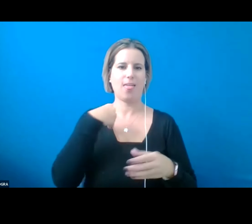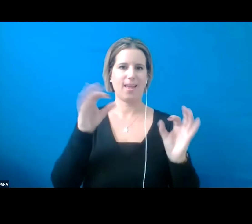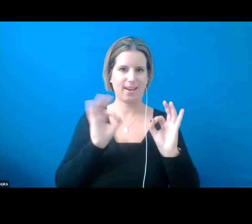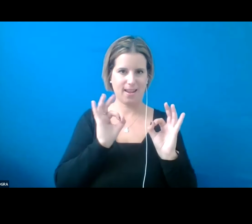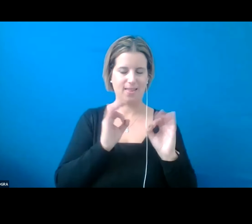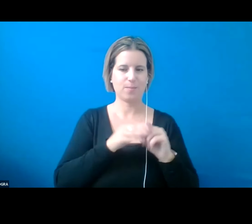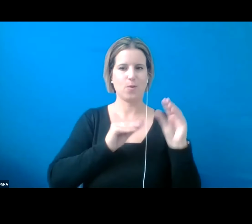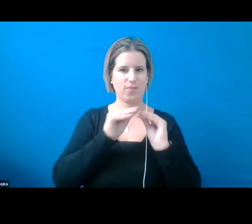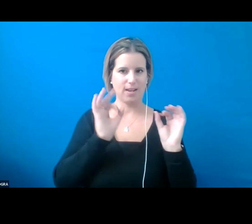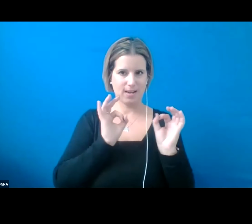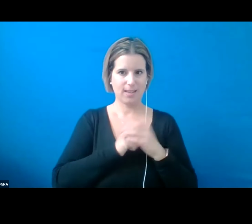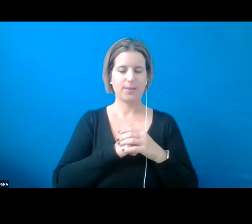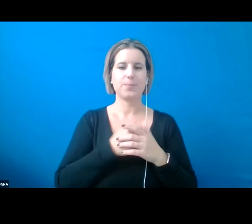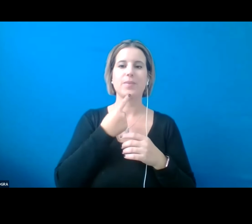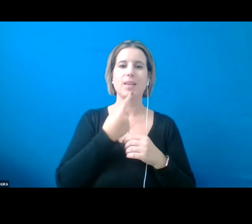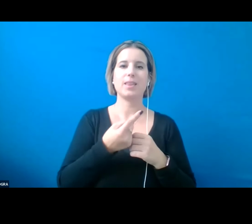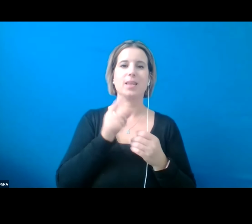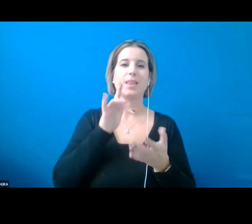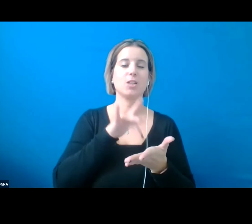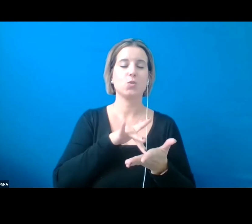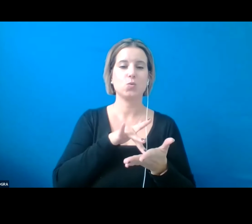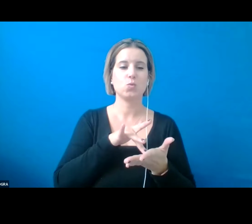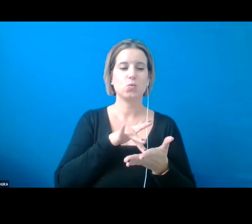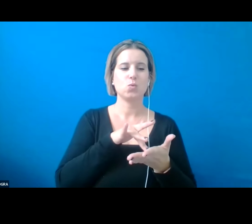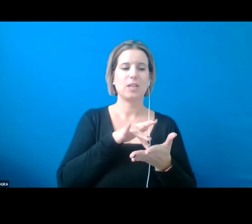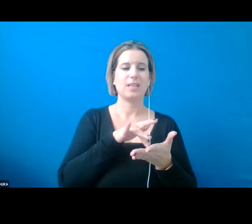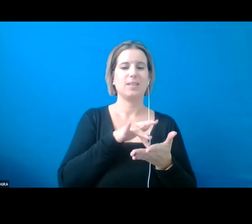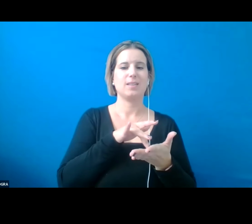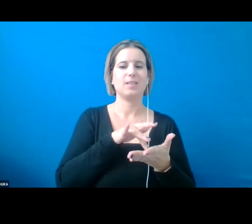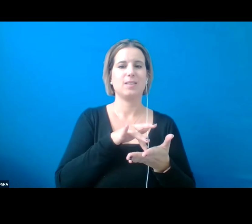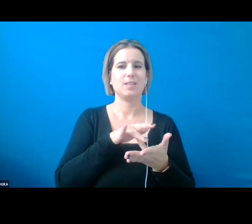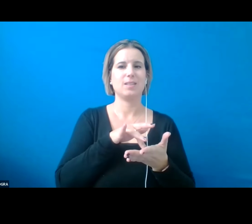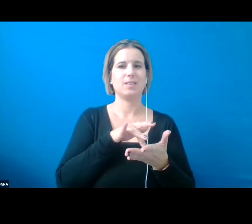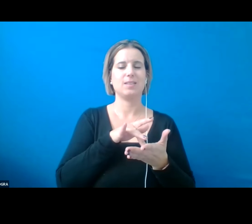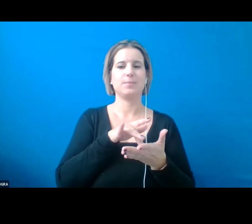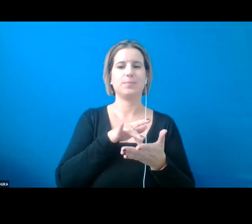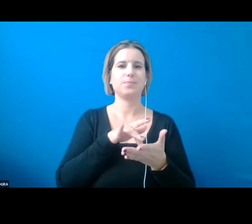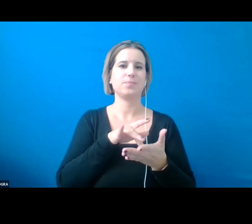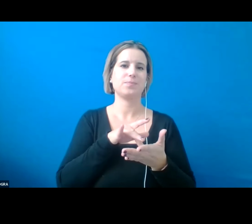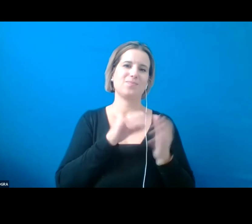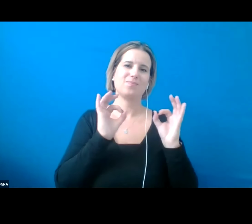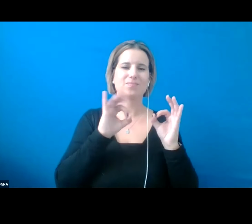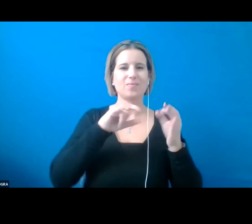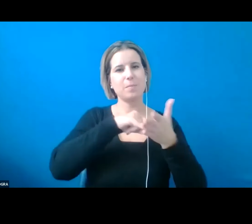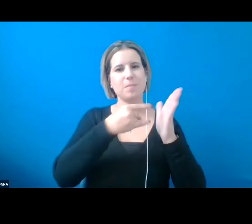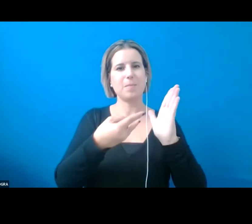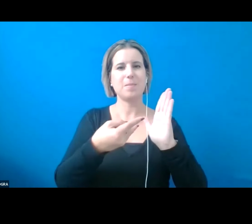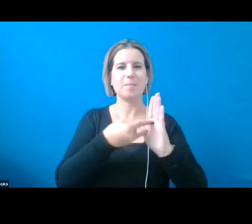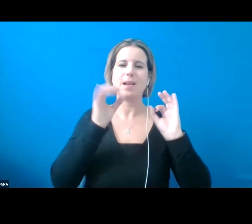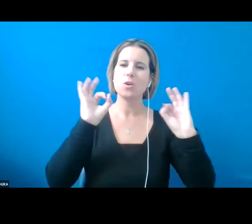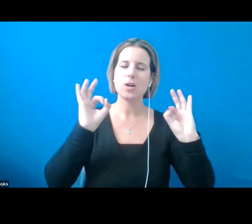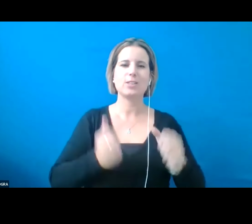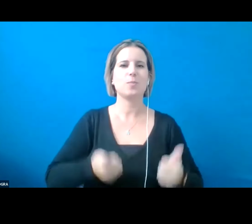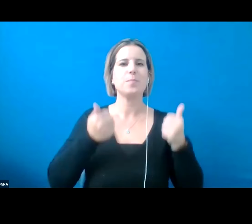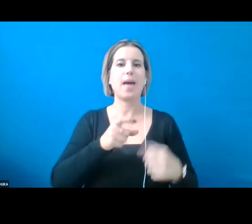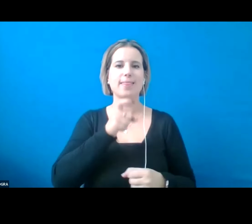modificarlo se dice que cuando se preguntó por los dispositivos concretos donde han tenido más dificultades